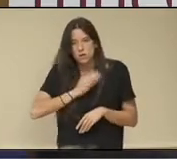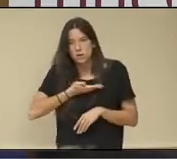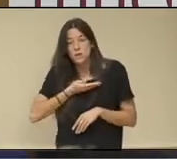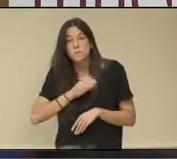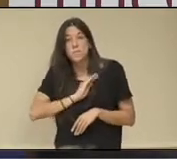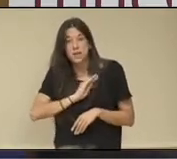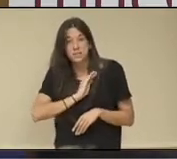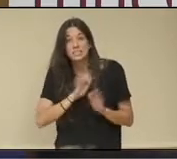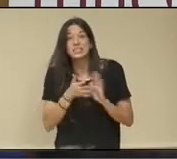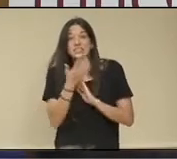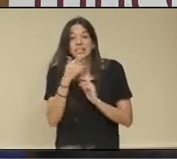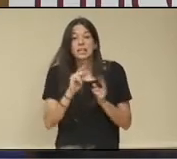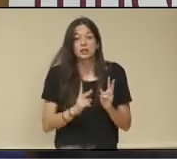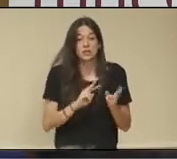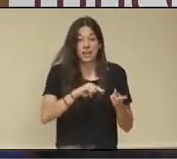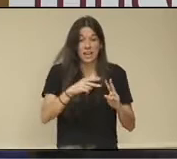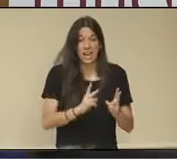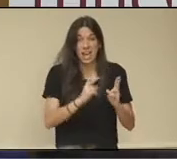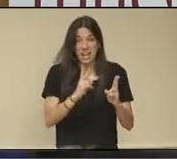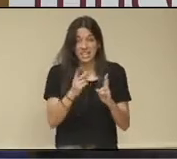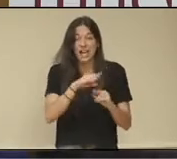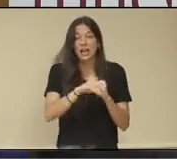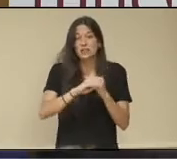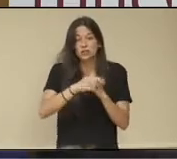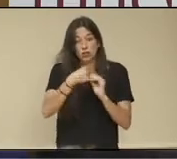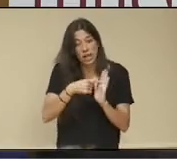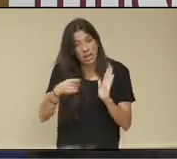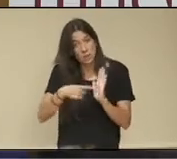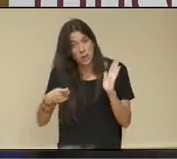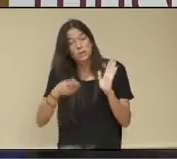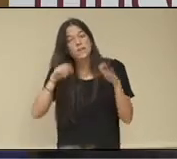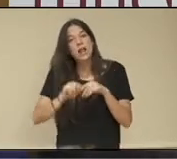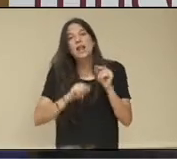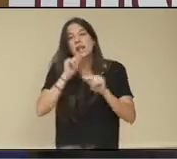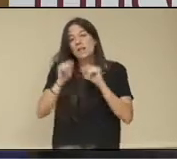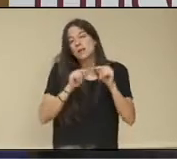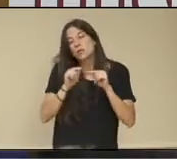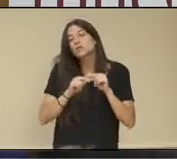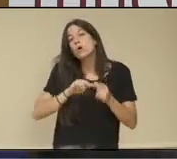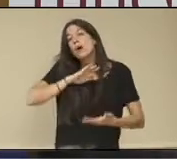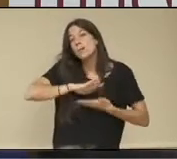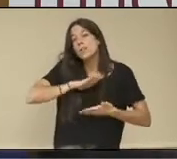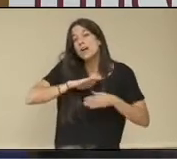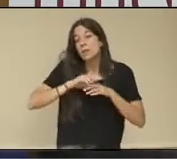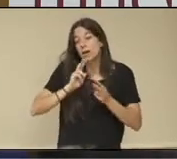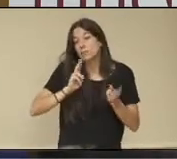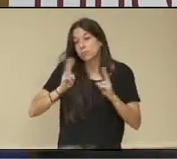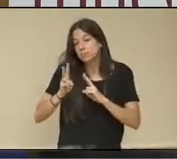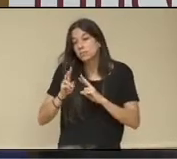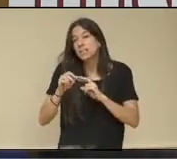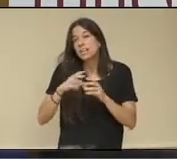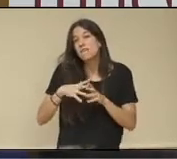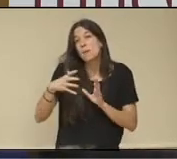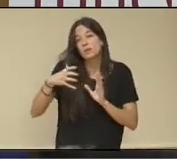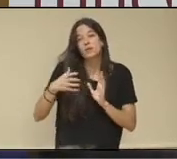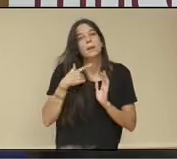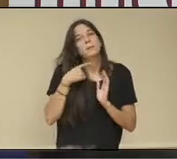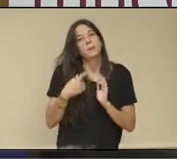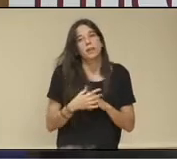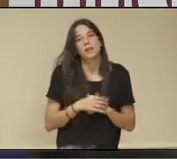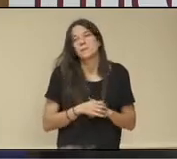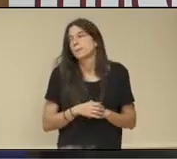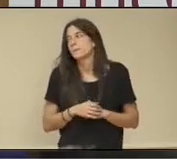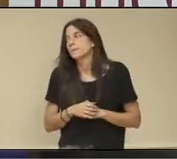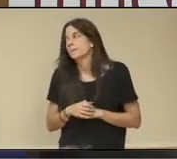que llamamos genes accesorios, el virus pierde la capacidad de dar esa respuesta inflamatoria.